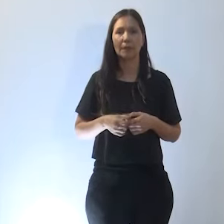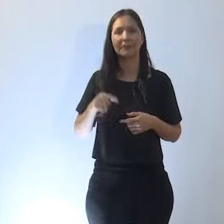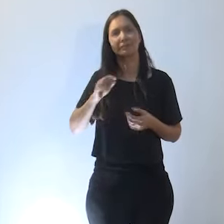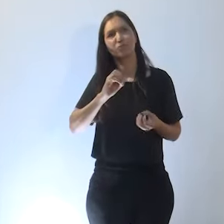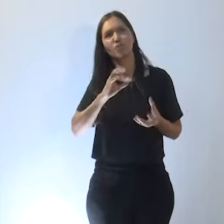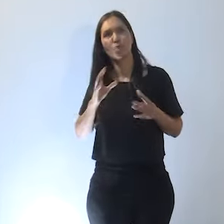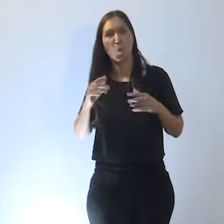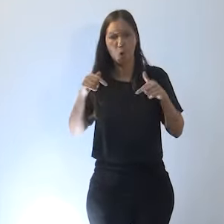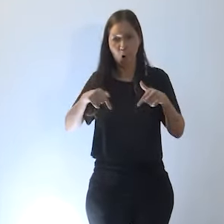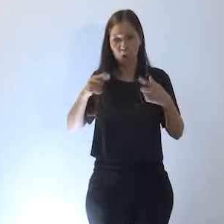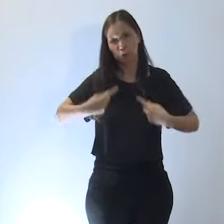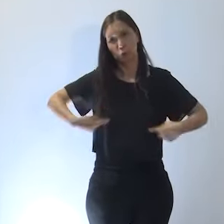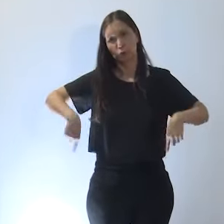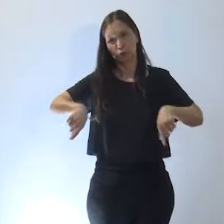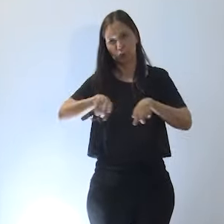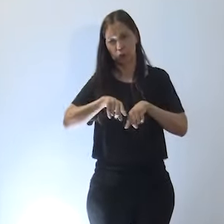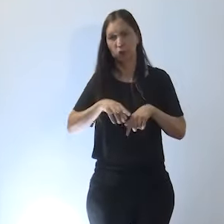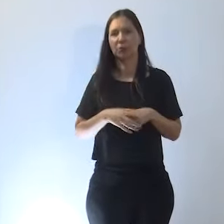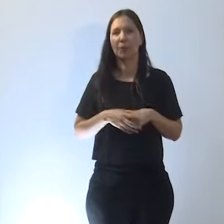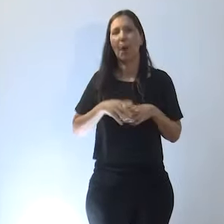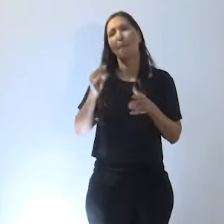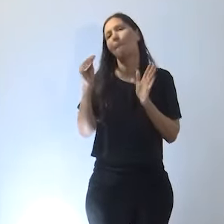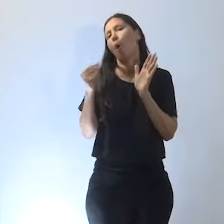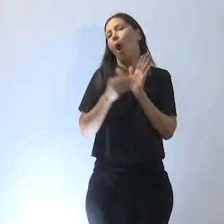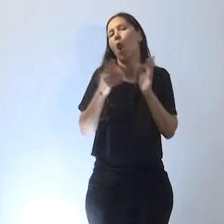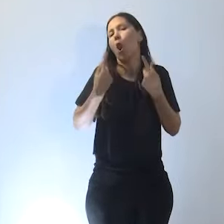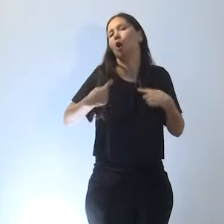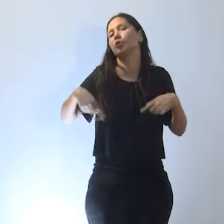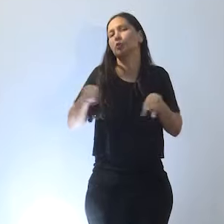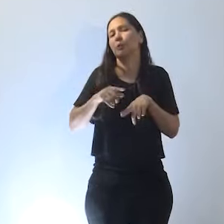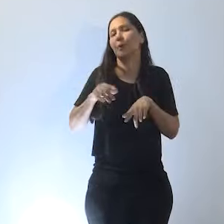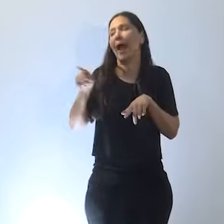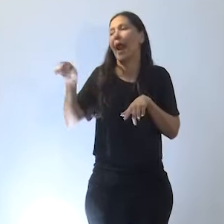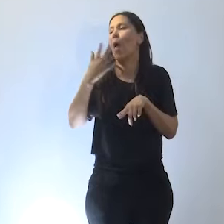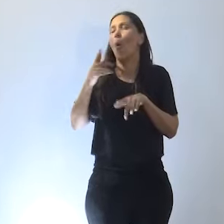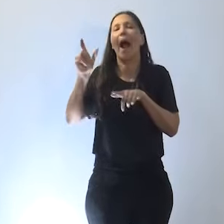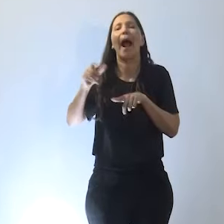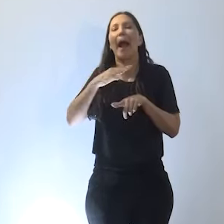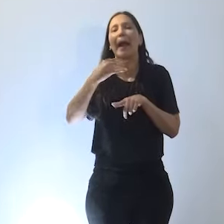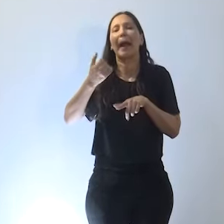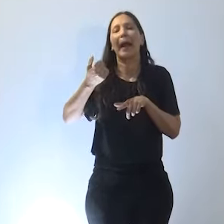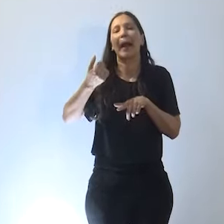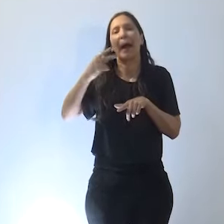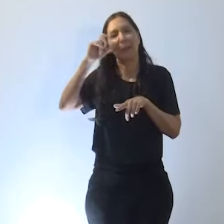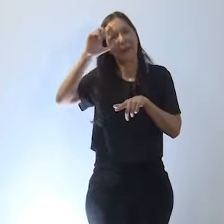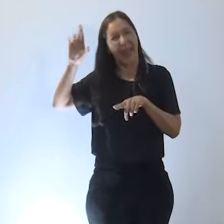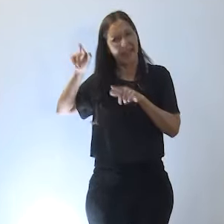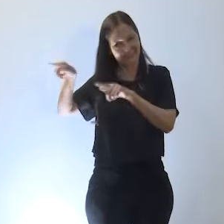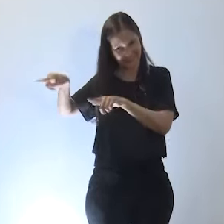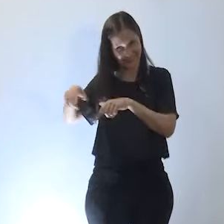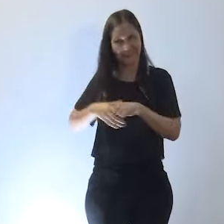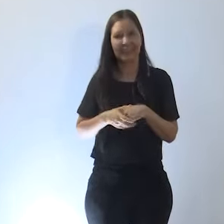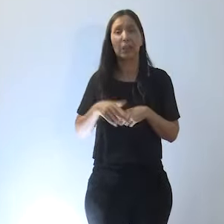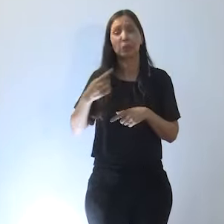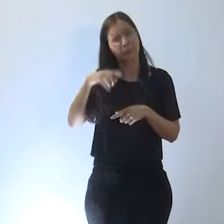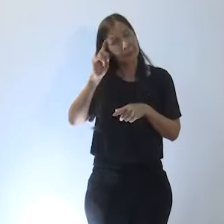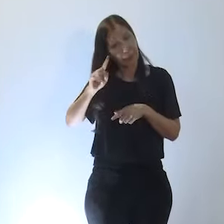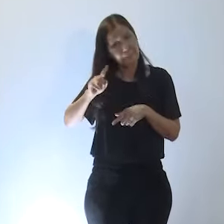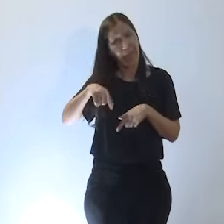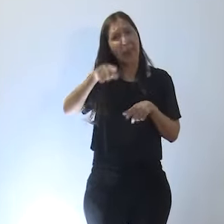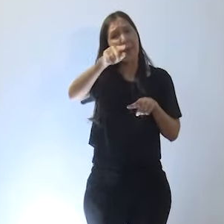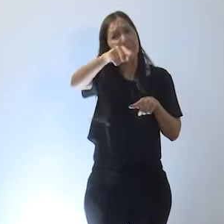ponerle nosotros que le gusta mucho a Javier también hemos contribuido a generar nuevas brechas dentro de nuestro propio